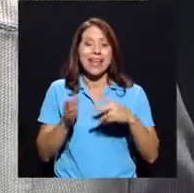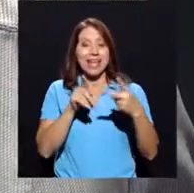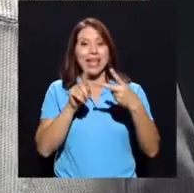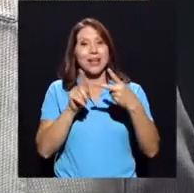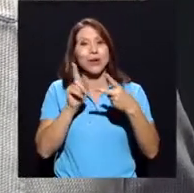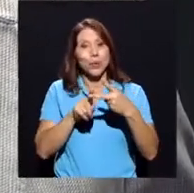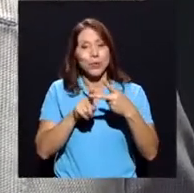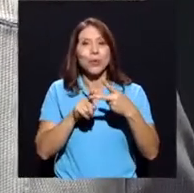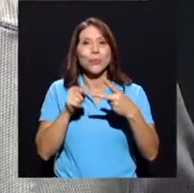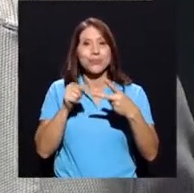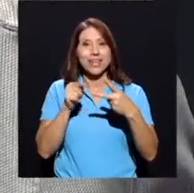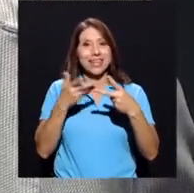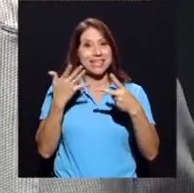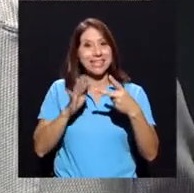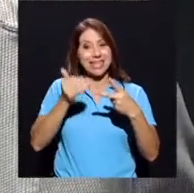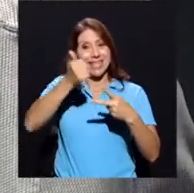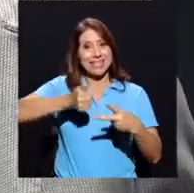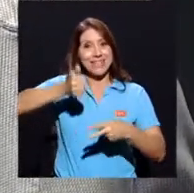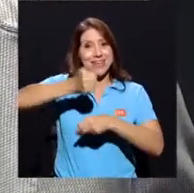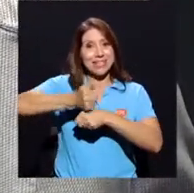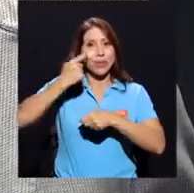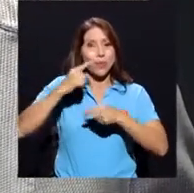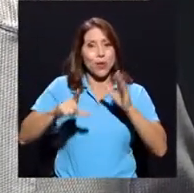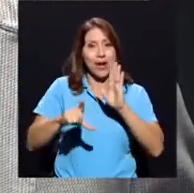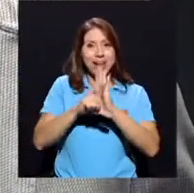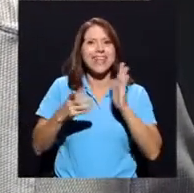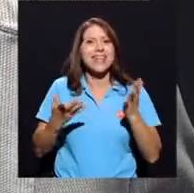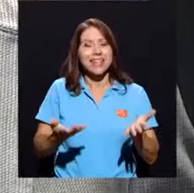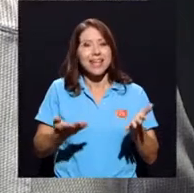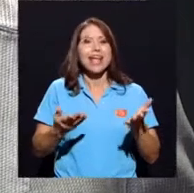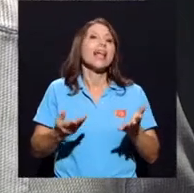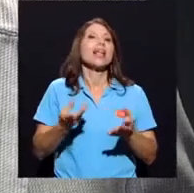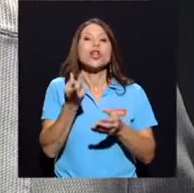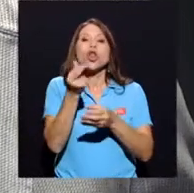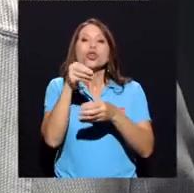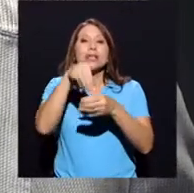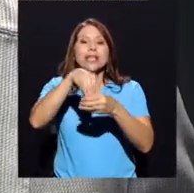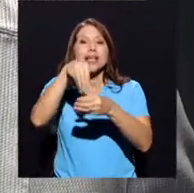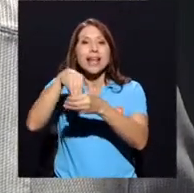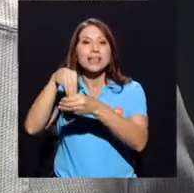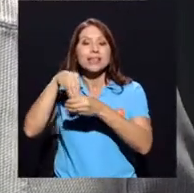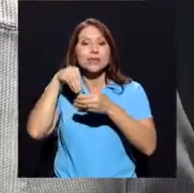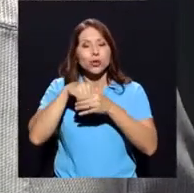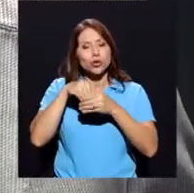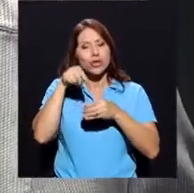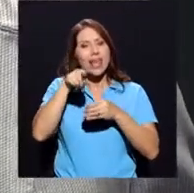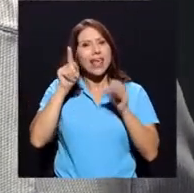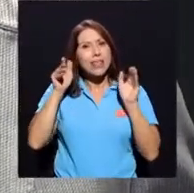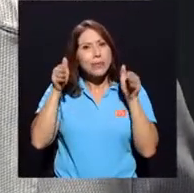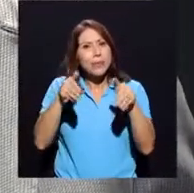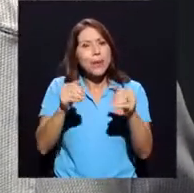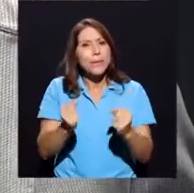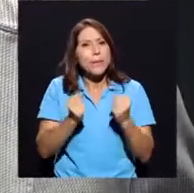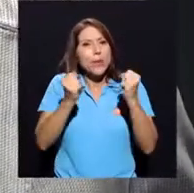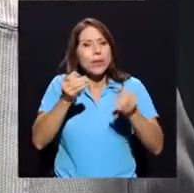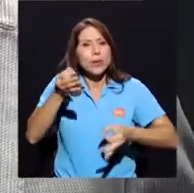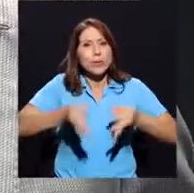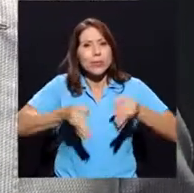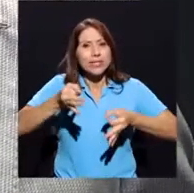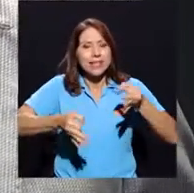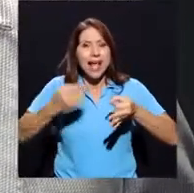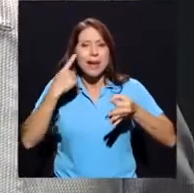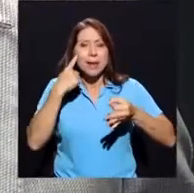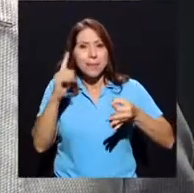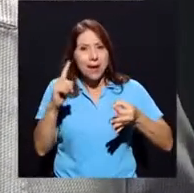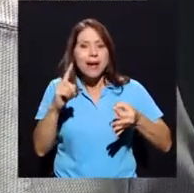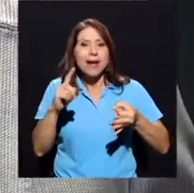el otro rubro que está fijado por ley es el del gasto en los ingresos que se le tienen que dedicar al poder judicial para de